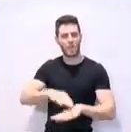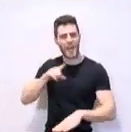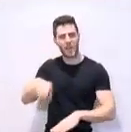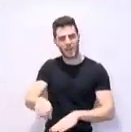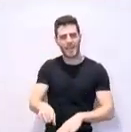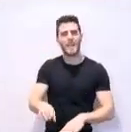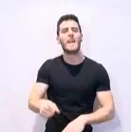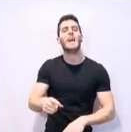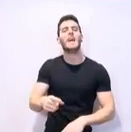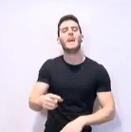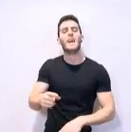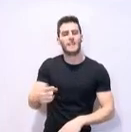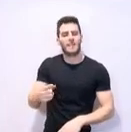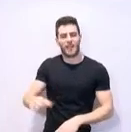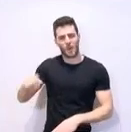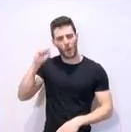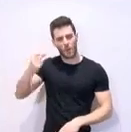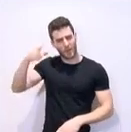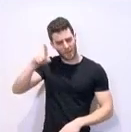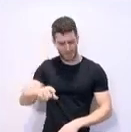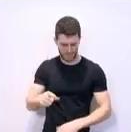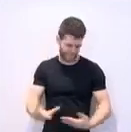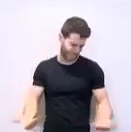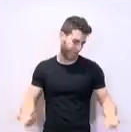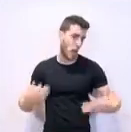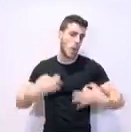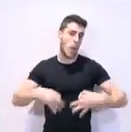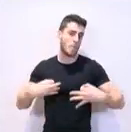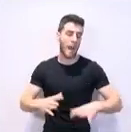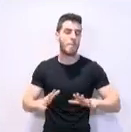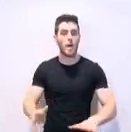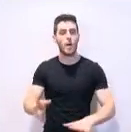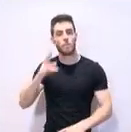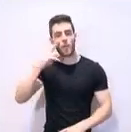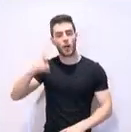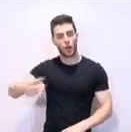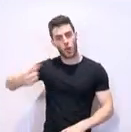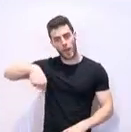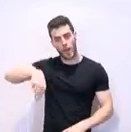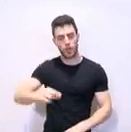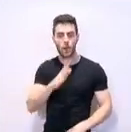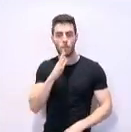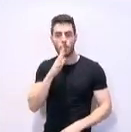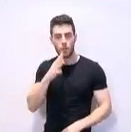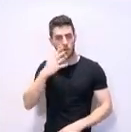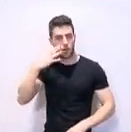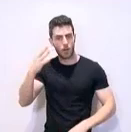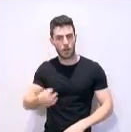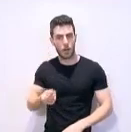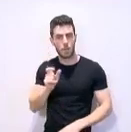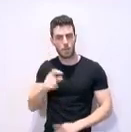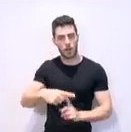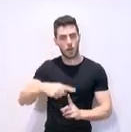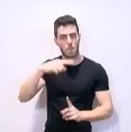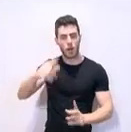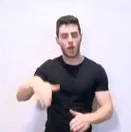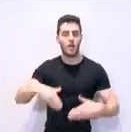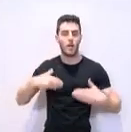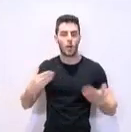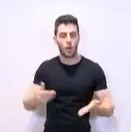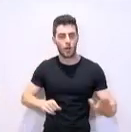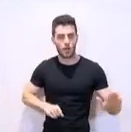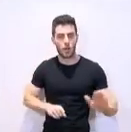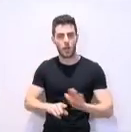desde luego nada. Pero en realidad ellos lo reconocen. La causa real de la inflación no es otra que el